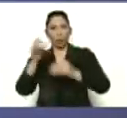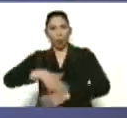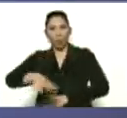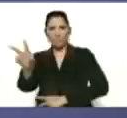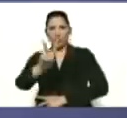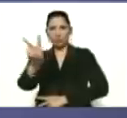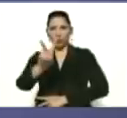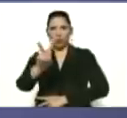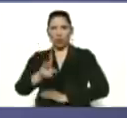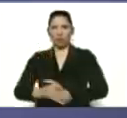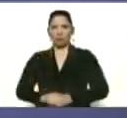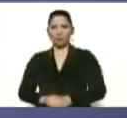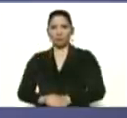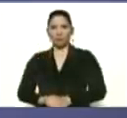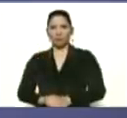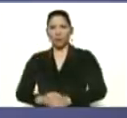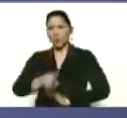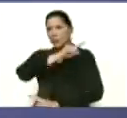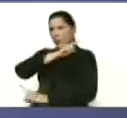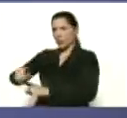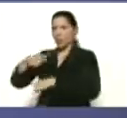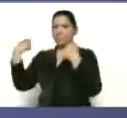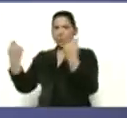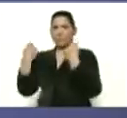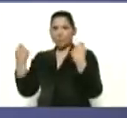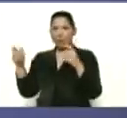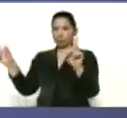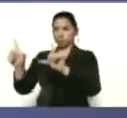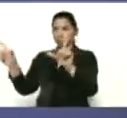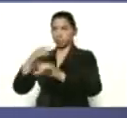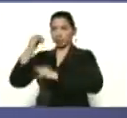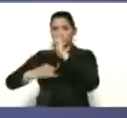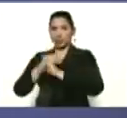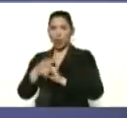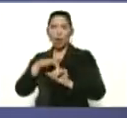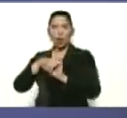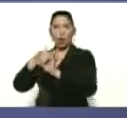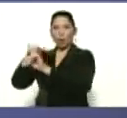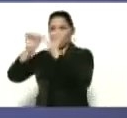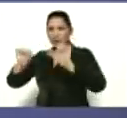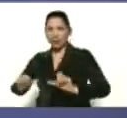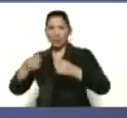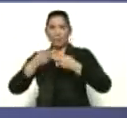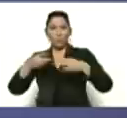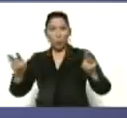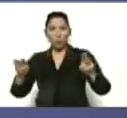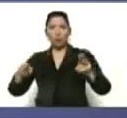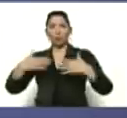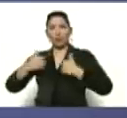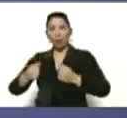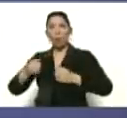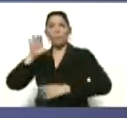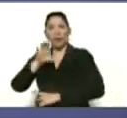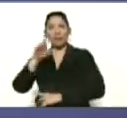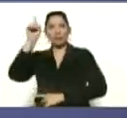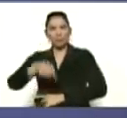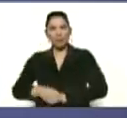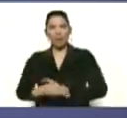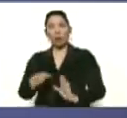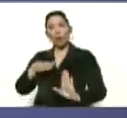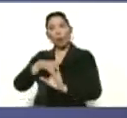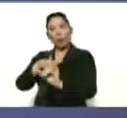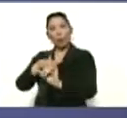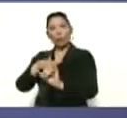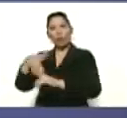territorio nacional. Denunciaba la campaña mediática internacional en contra del sistema público de salud de el país, así como también contra el